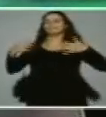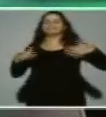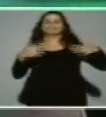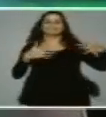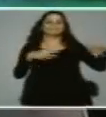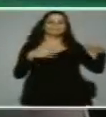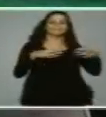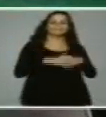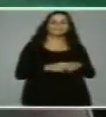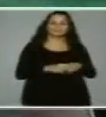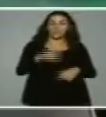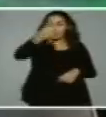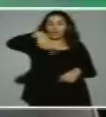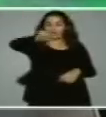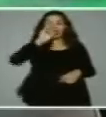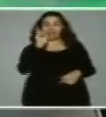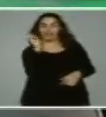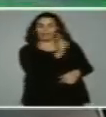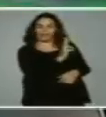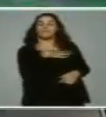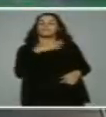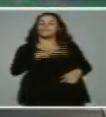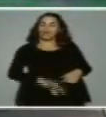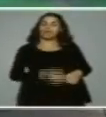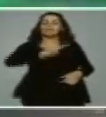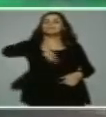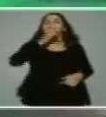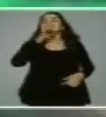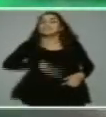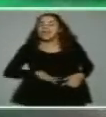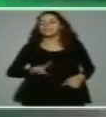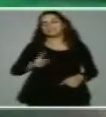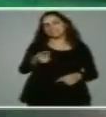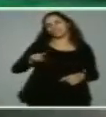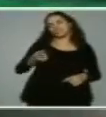aquíandon como te pueden ver como